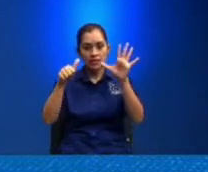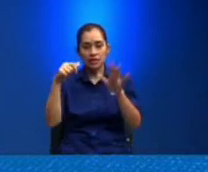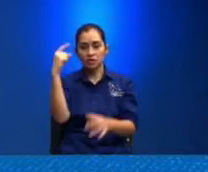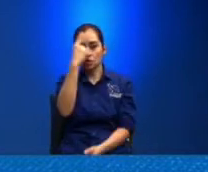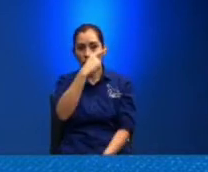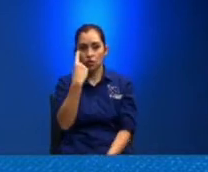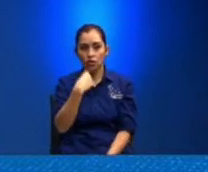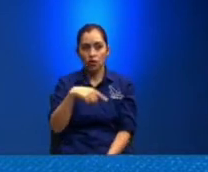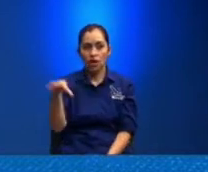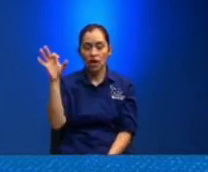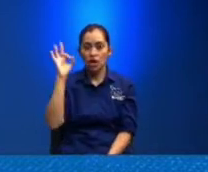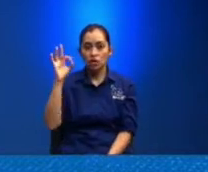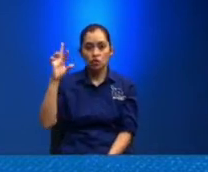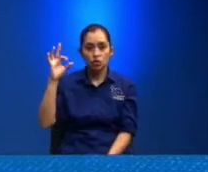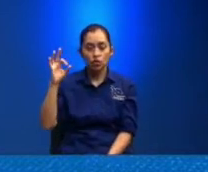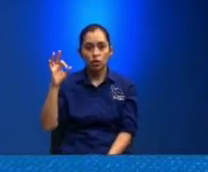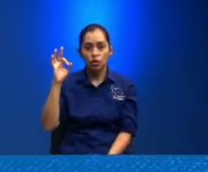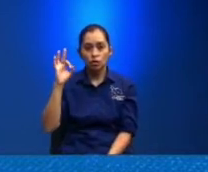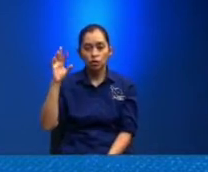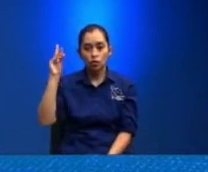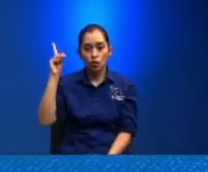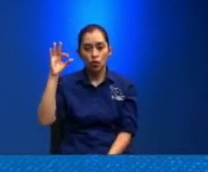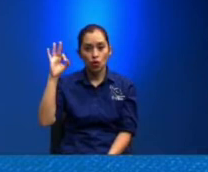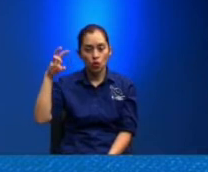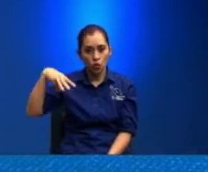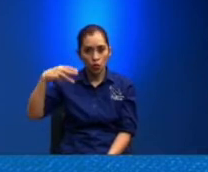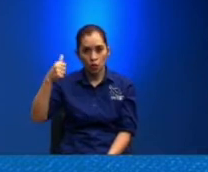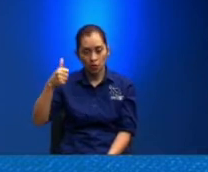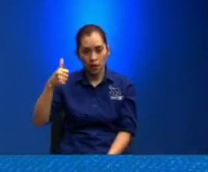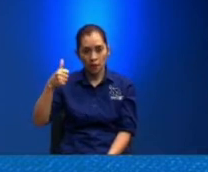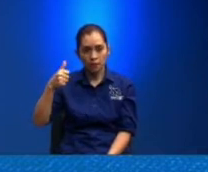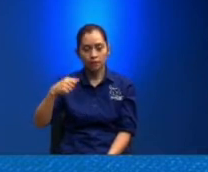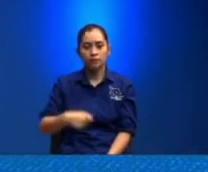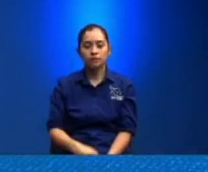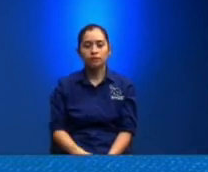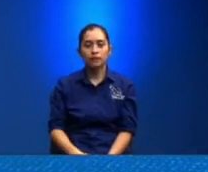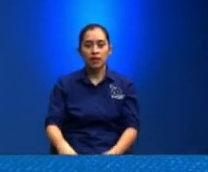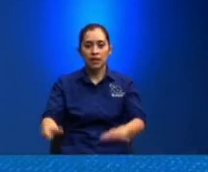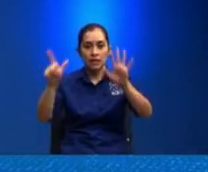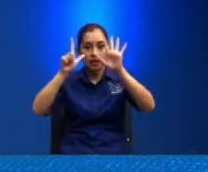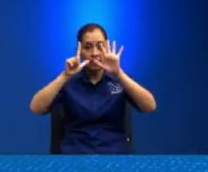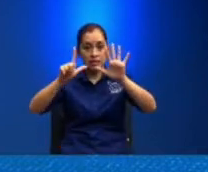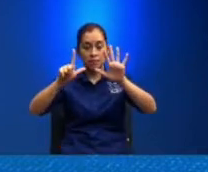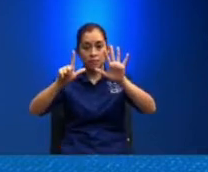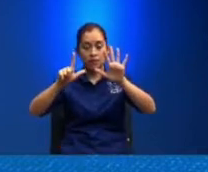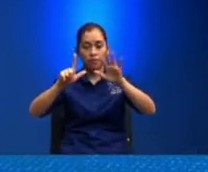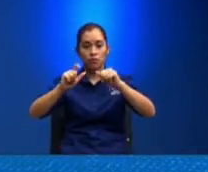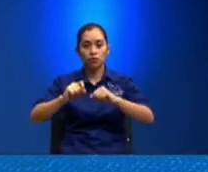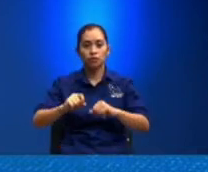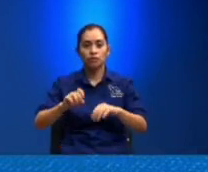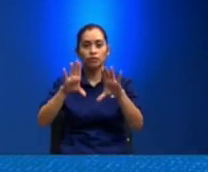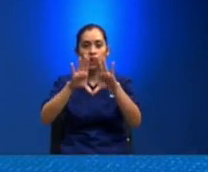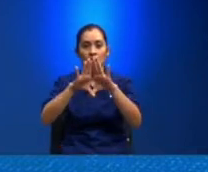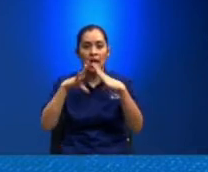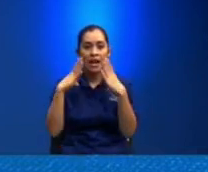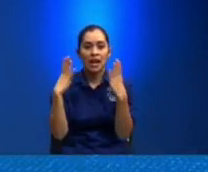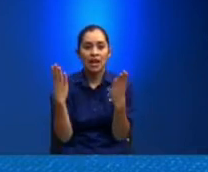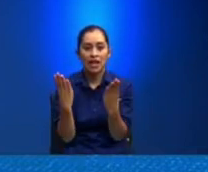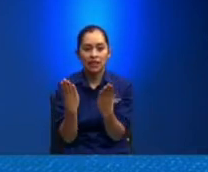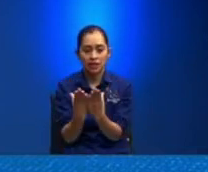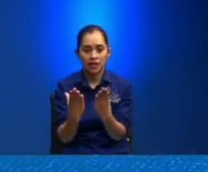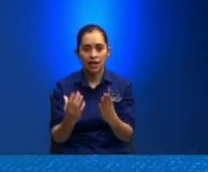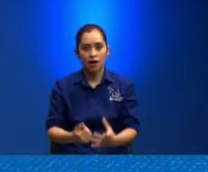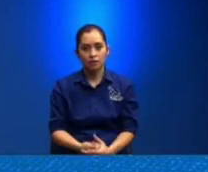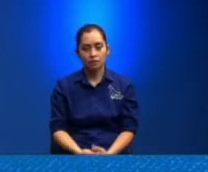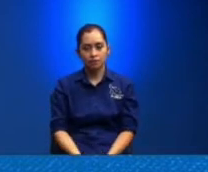y por ultimo la tierra o sea si salimos de estos 6